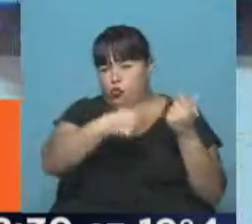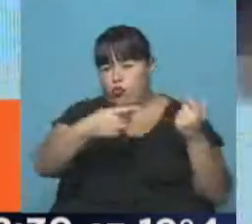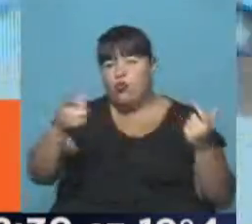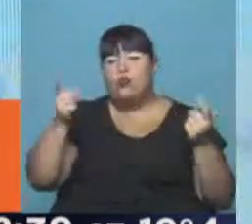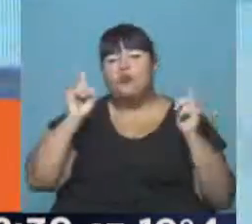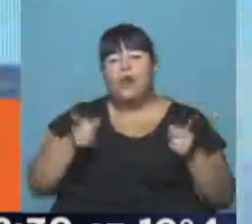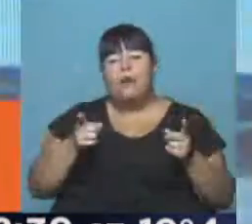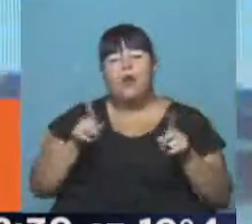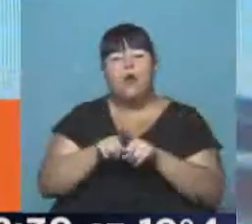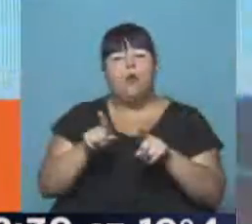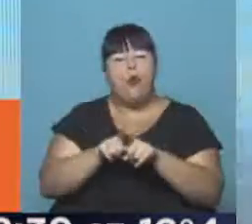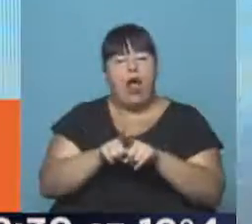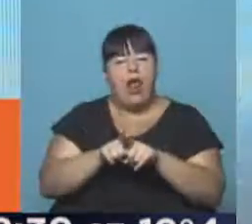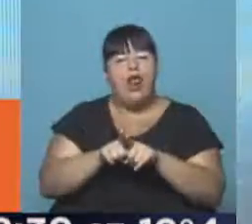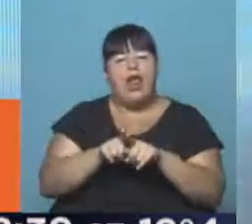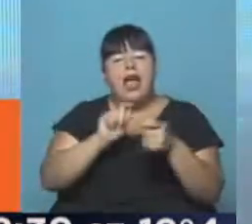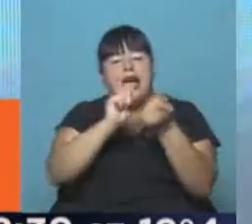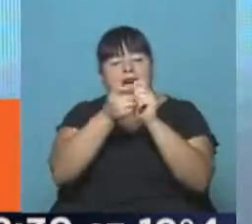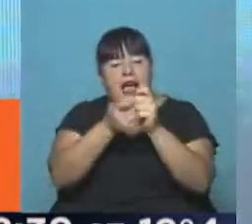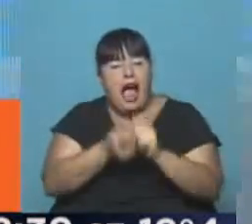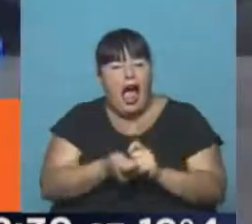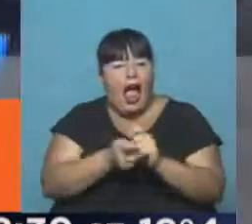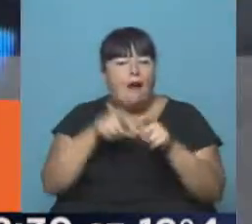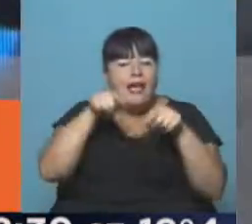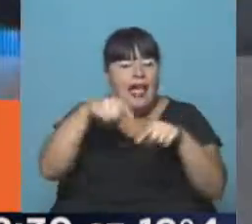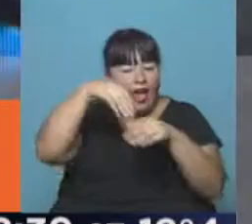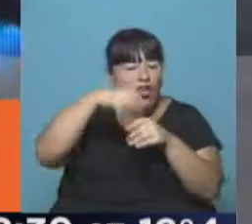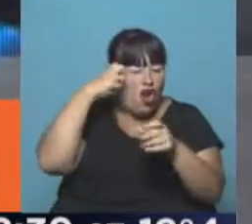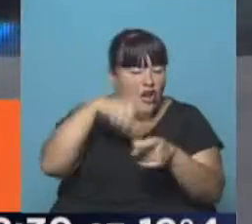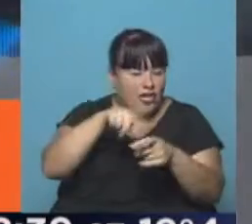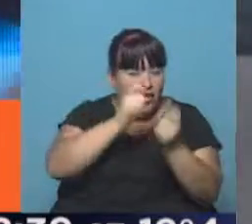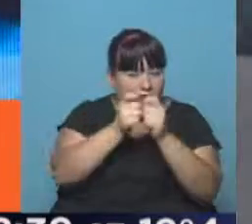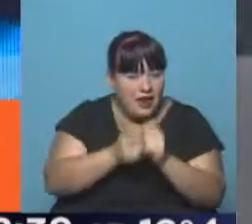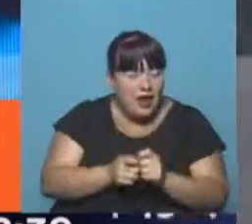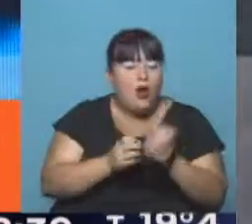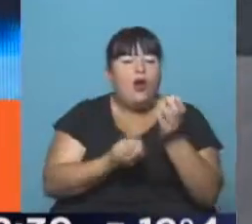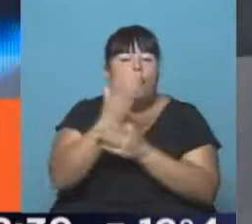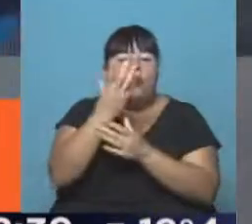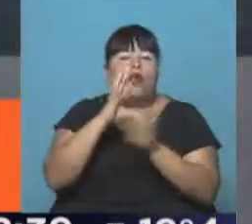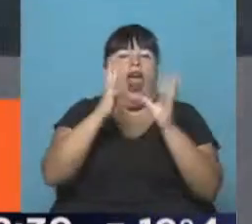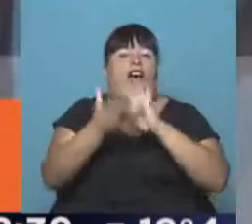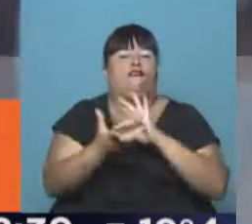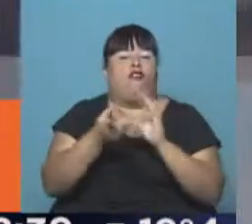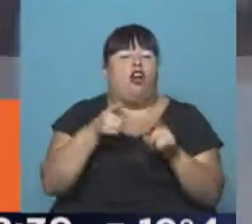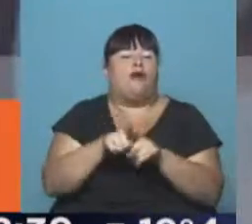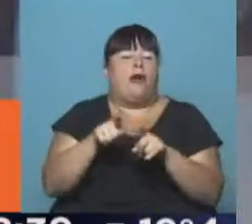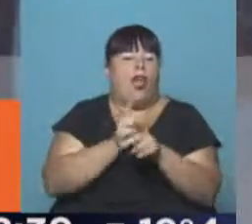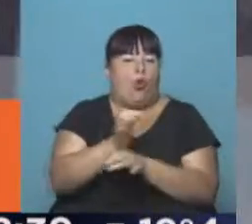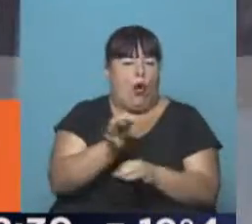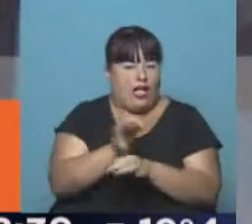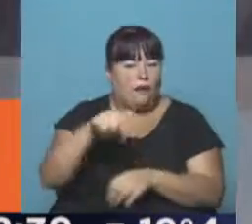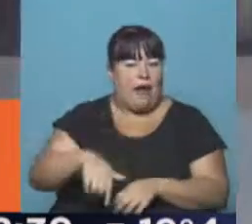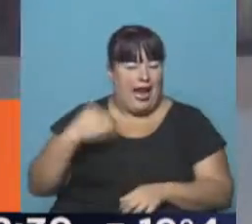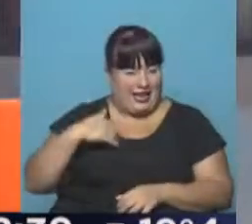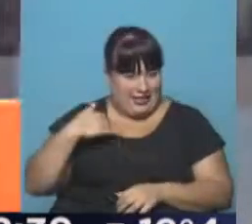que dieron, digamos, configuraron desde ese congreso configuraron un modelo de educación para